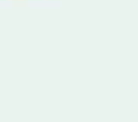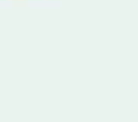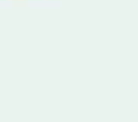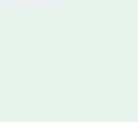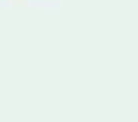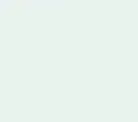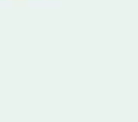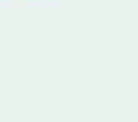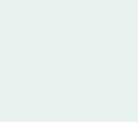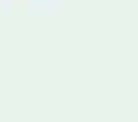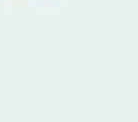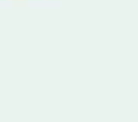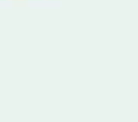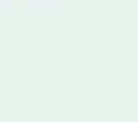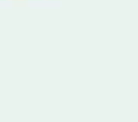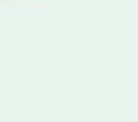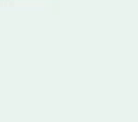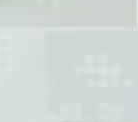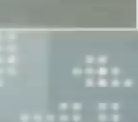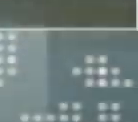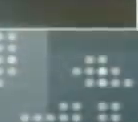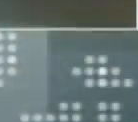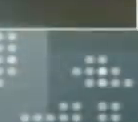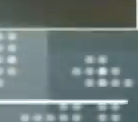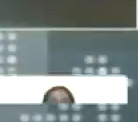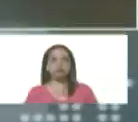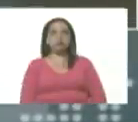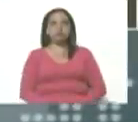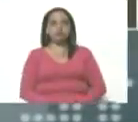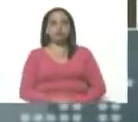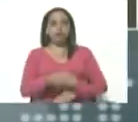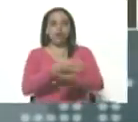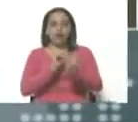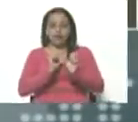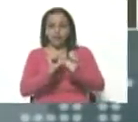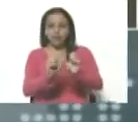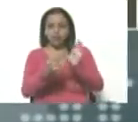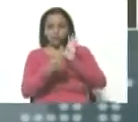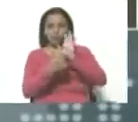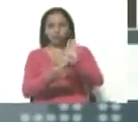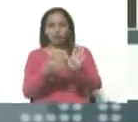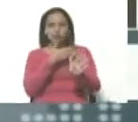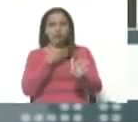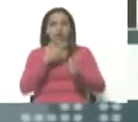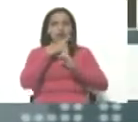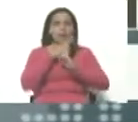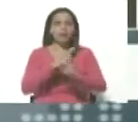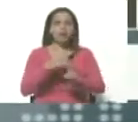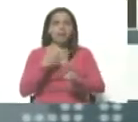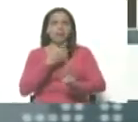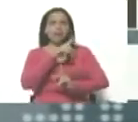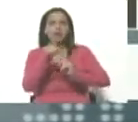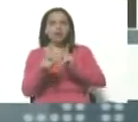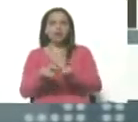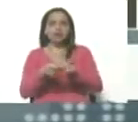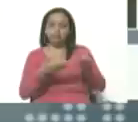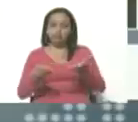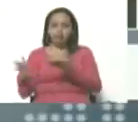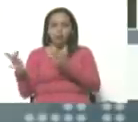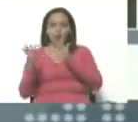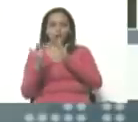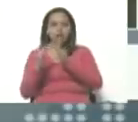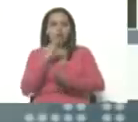98.7%, muy importante. Antes de continuar yo con mis láminas, quiero respuesta a mi pregunta. Adelante,